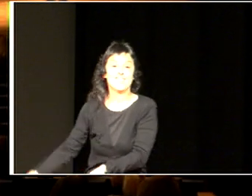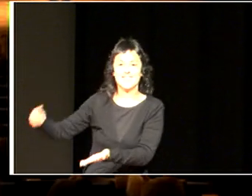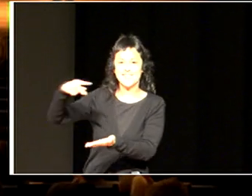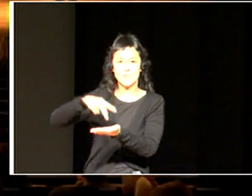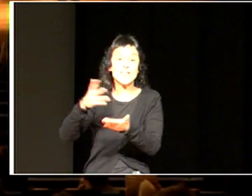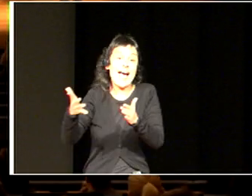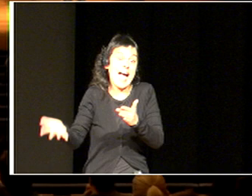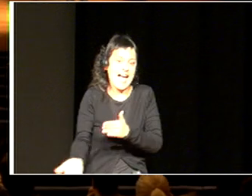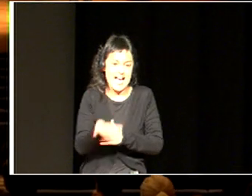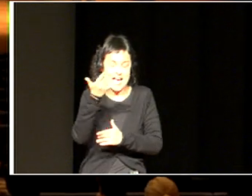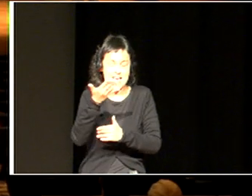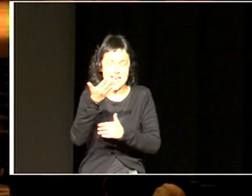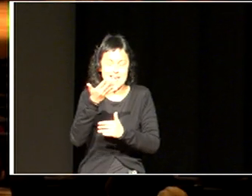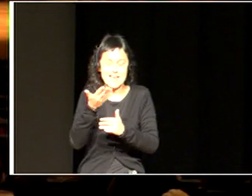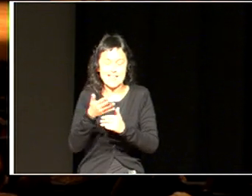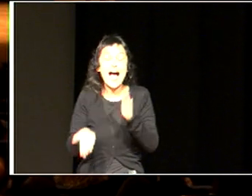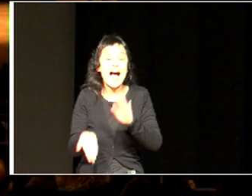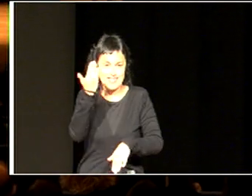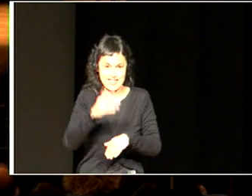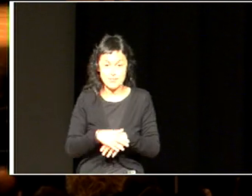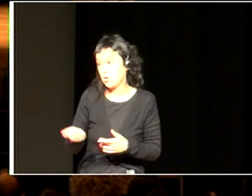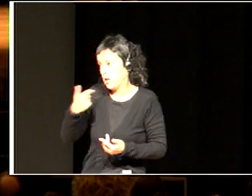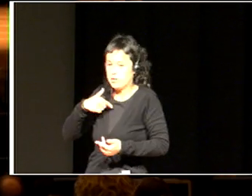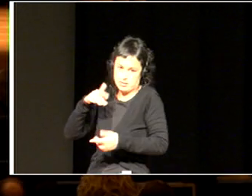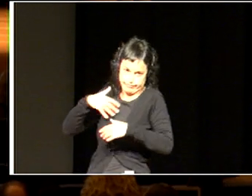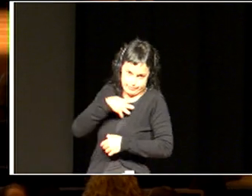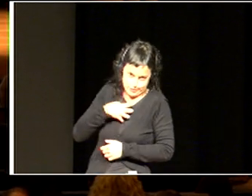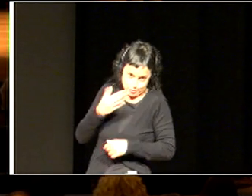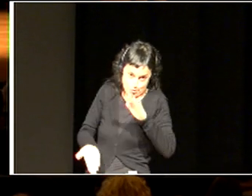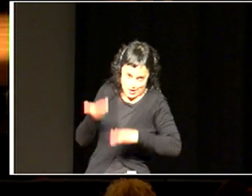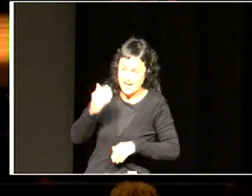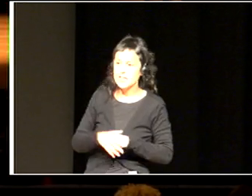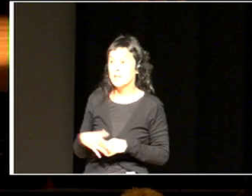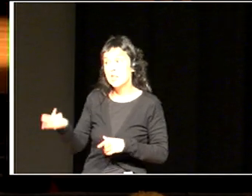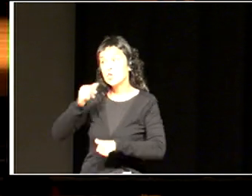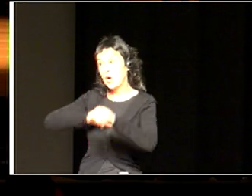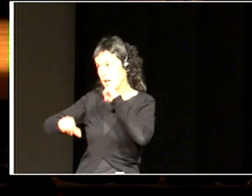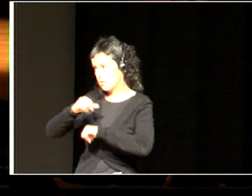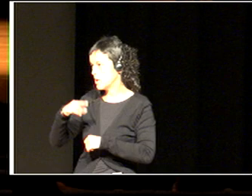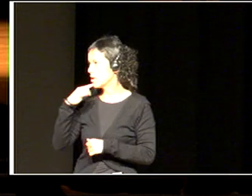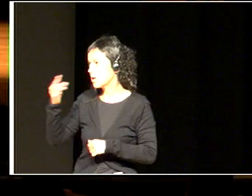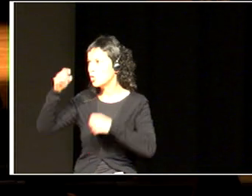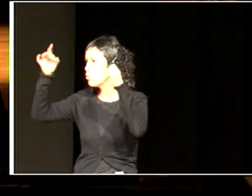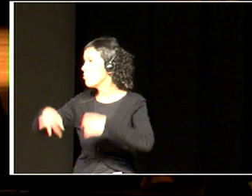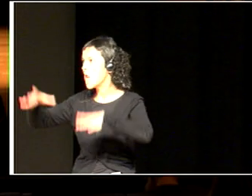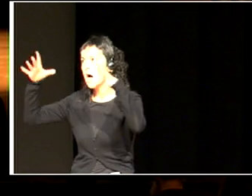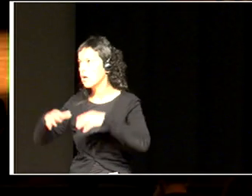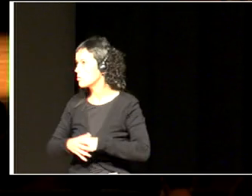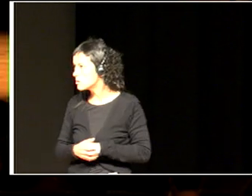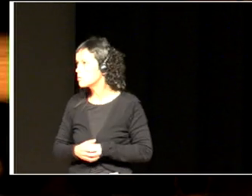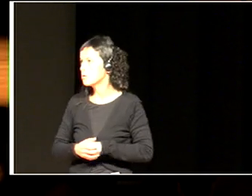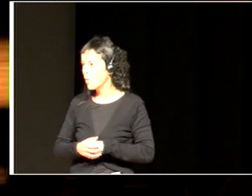bueno a mí de alta fue tan difícil darme ya le dije a la cirujana tú sí que haces milagros guapa